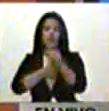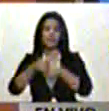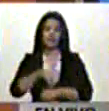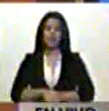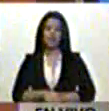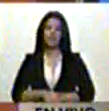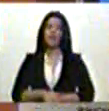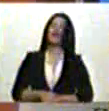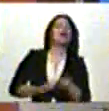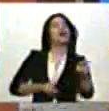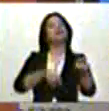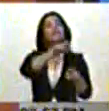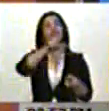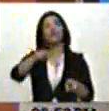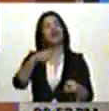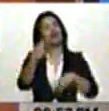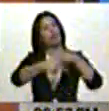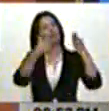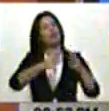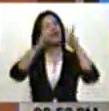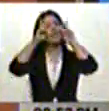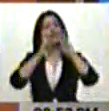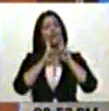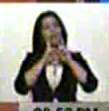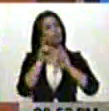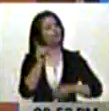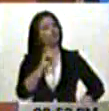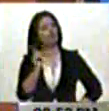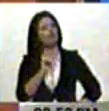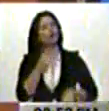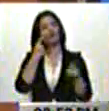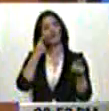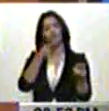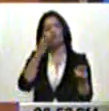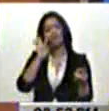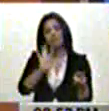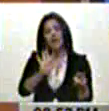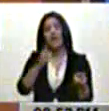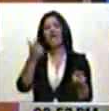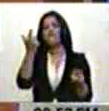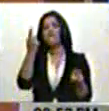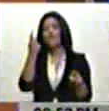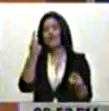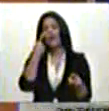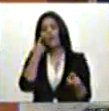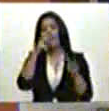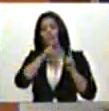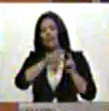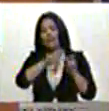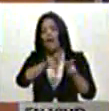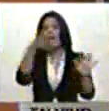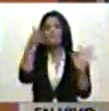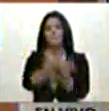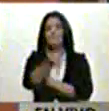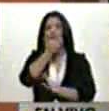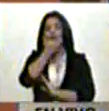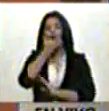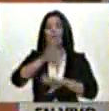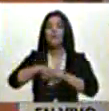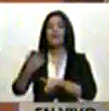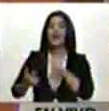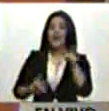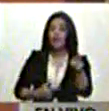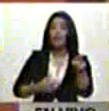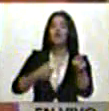llamados revolucionarios, al contrario, podrían haber sido manipulados por el sistema perverso que ampara la corrupción en todo